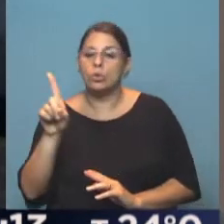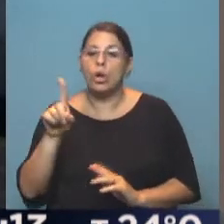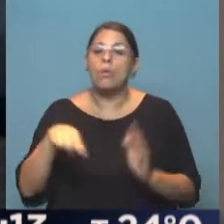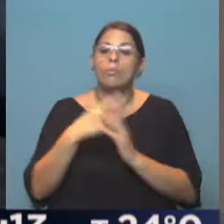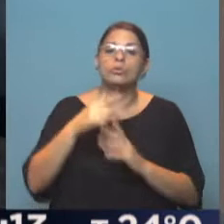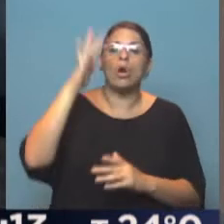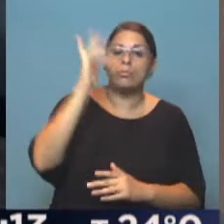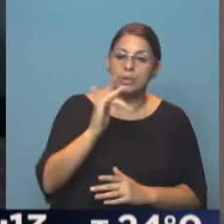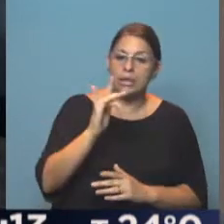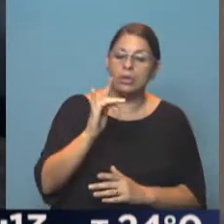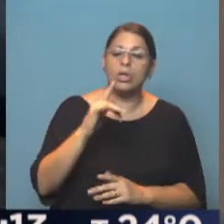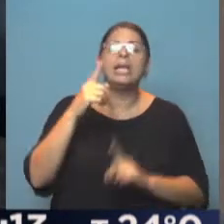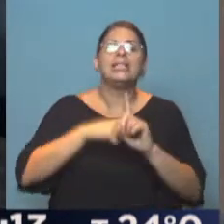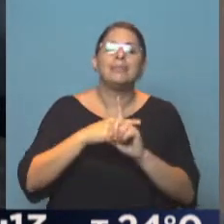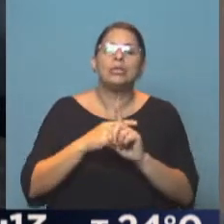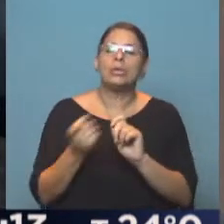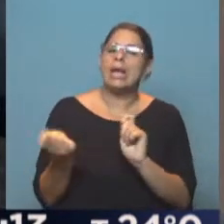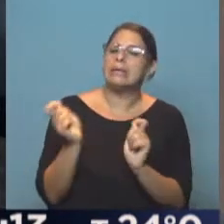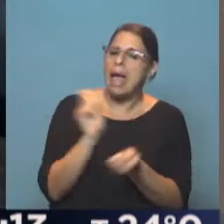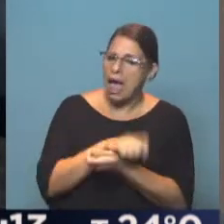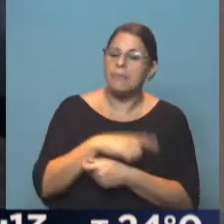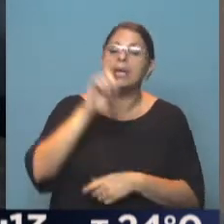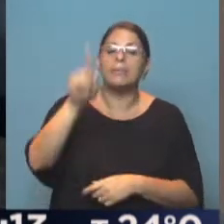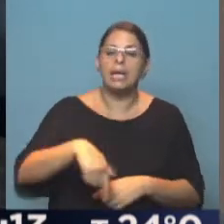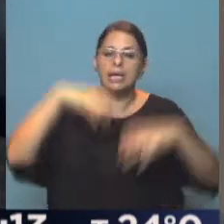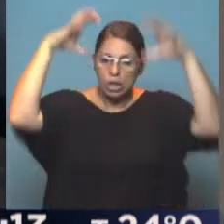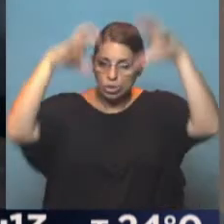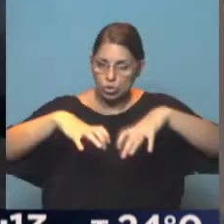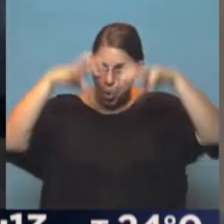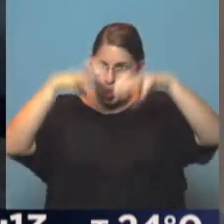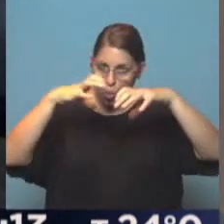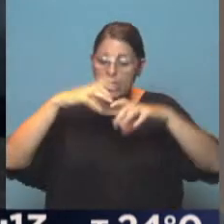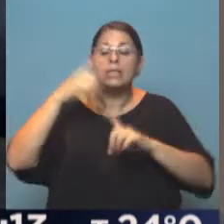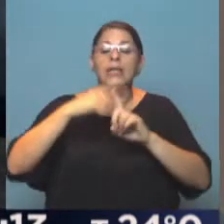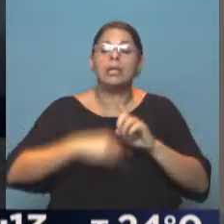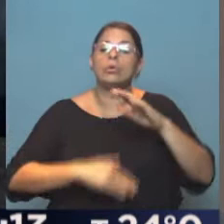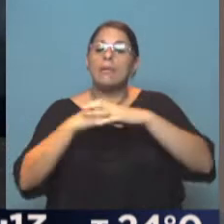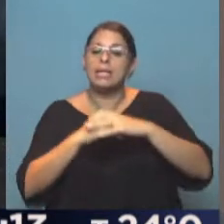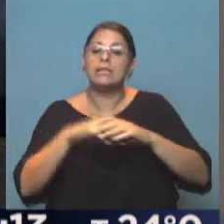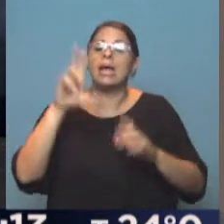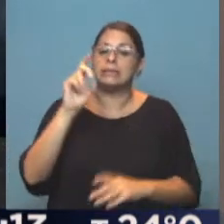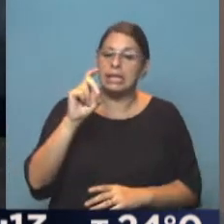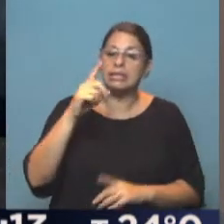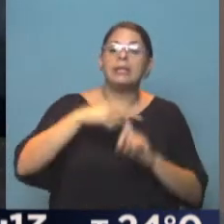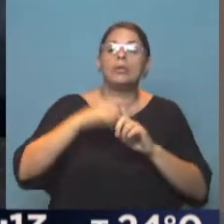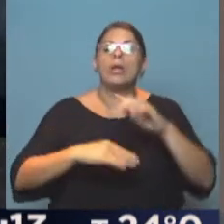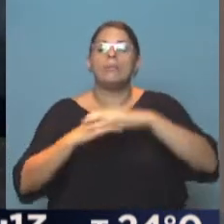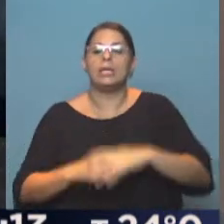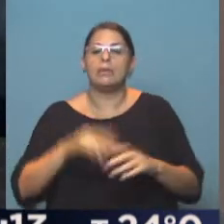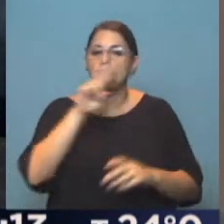el miércoles se regula la temperatura. Vuelven las lluvias y vamos a tener una máxima de 30 y una mínima